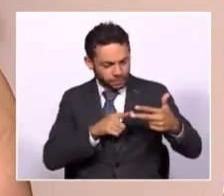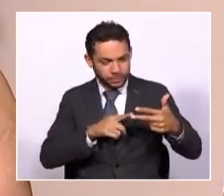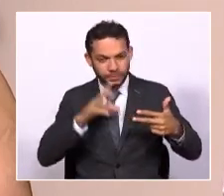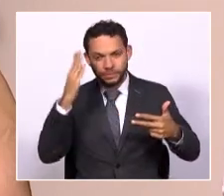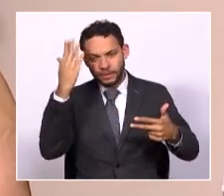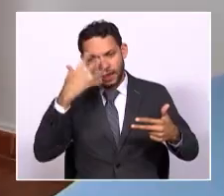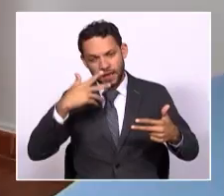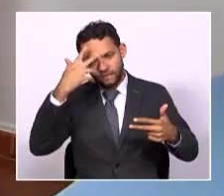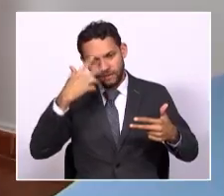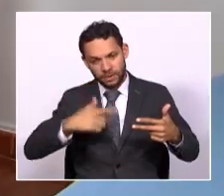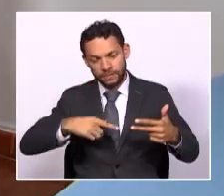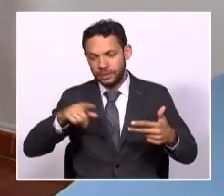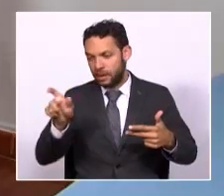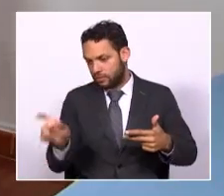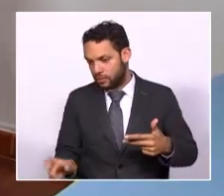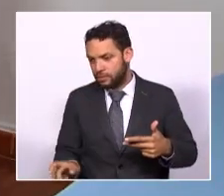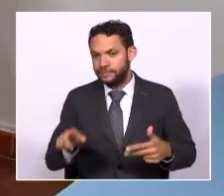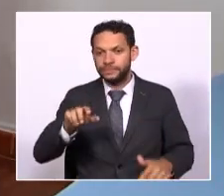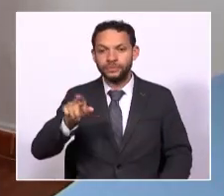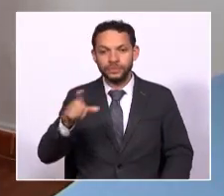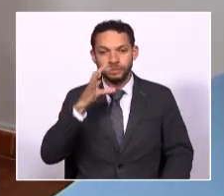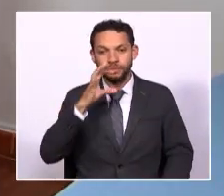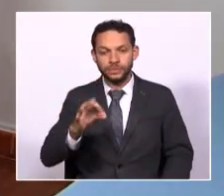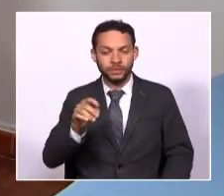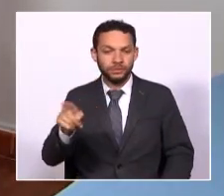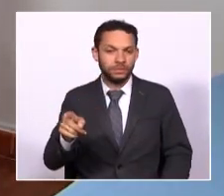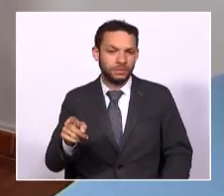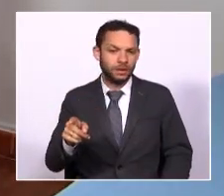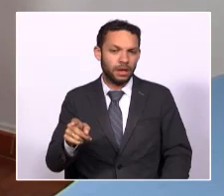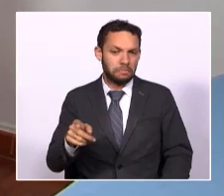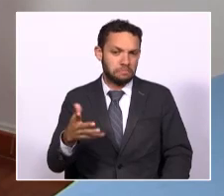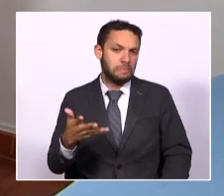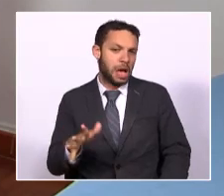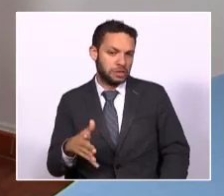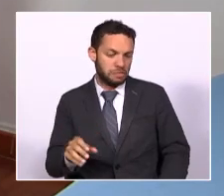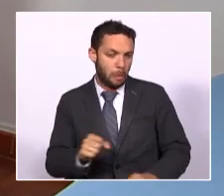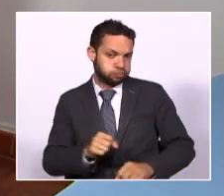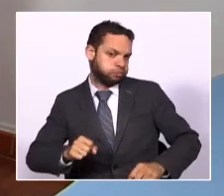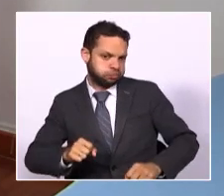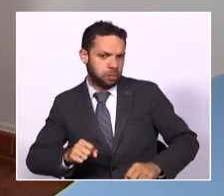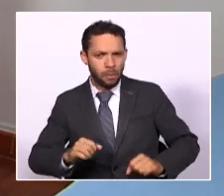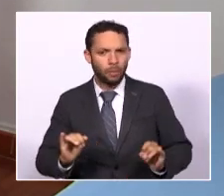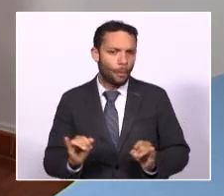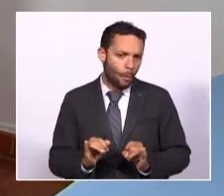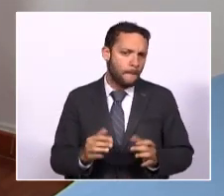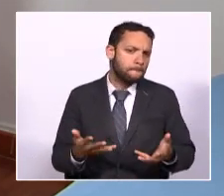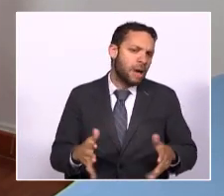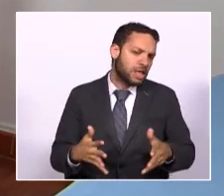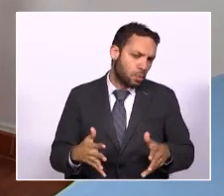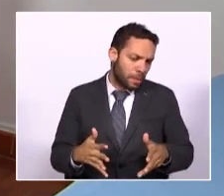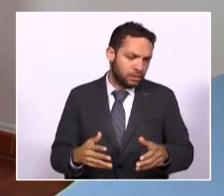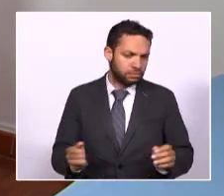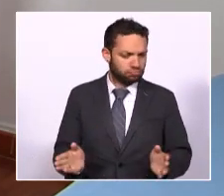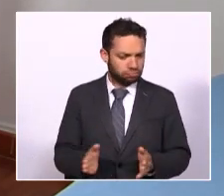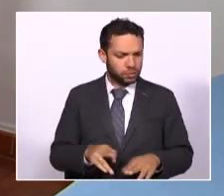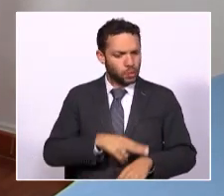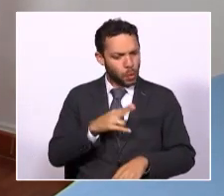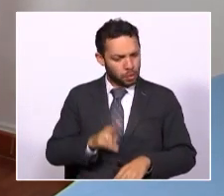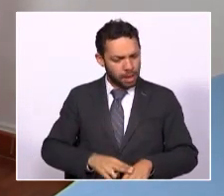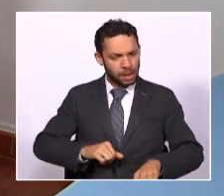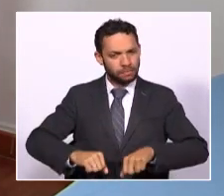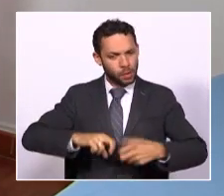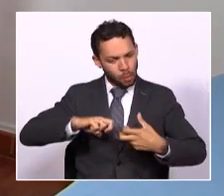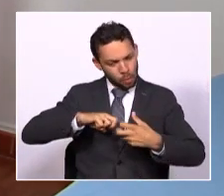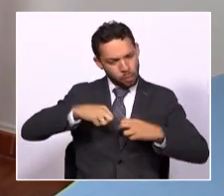¿sí? En el caso de José, tenemos un paciente que es endomorfo, ¿sí? Es un paciente que tiene una estructura